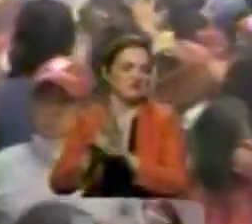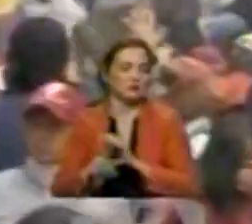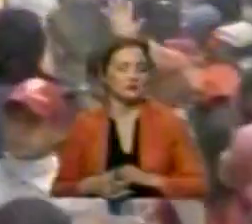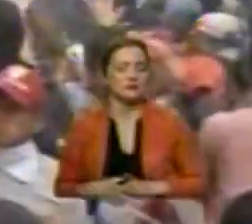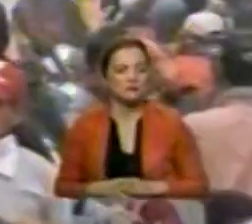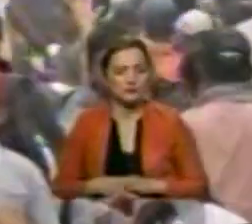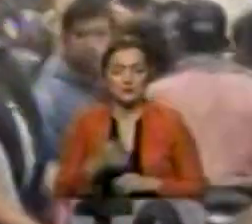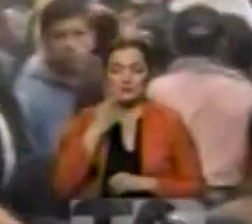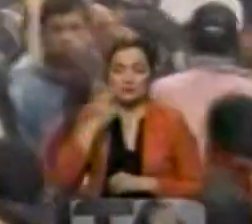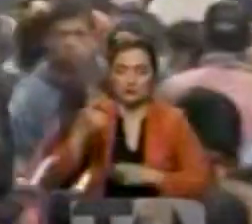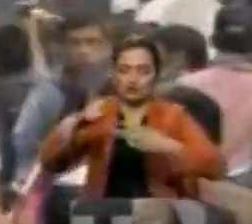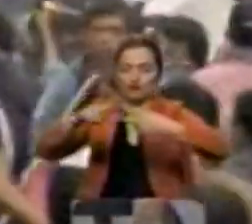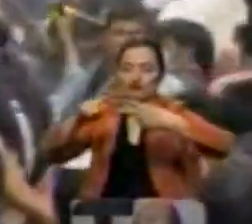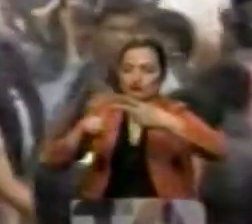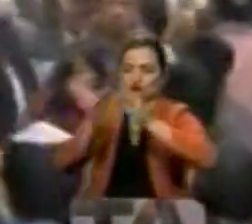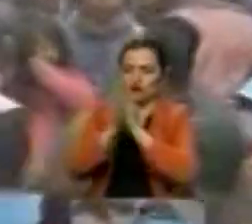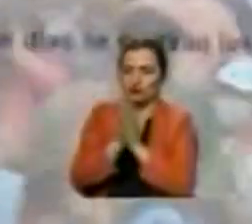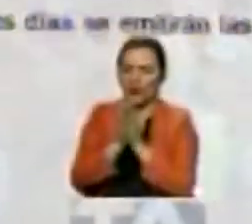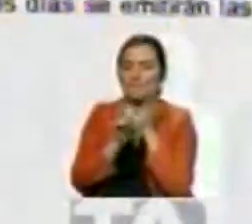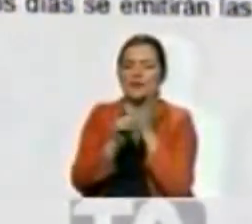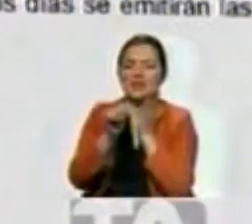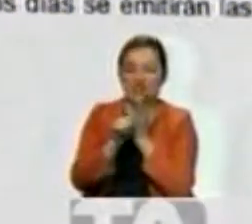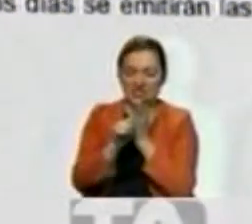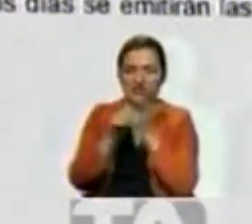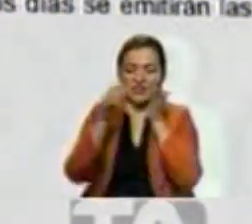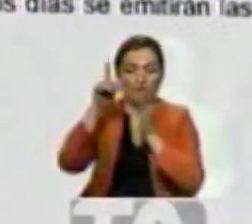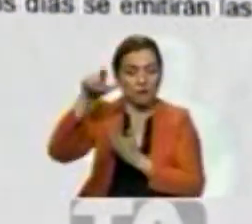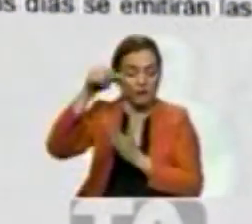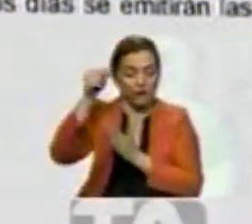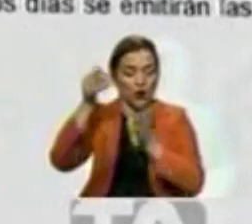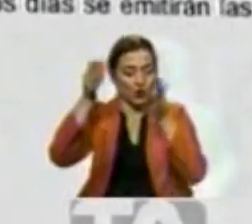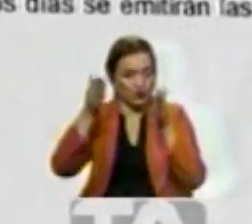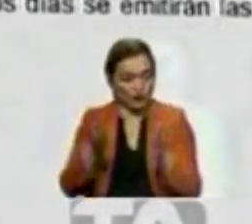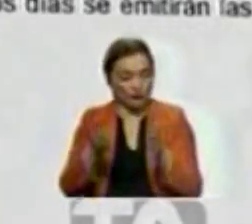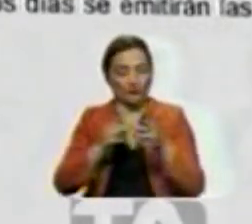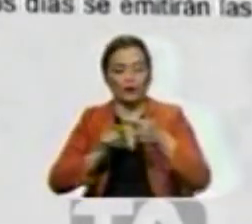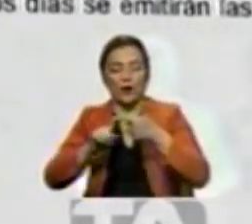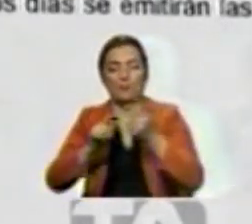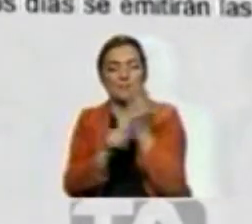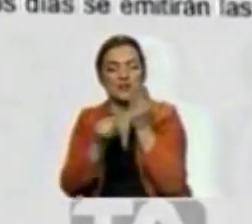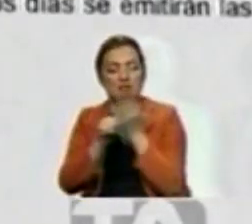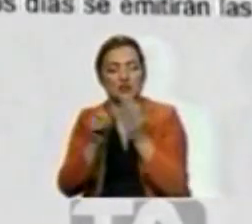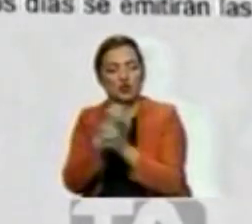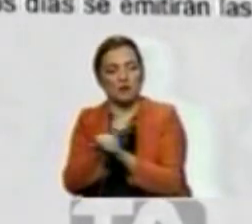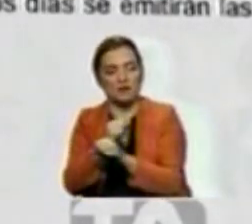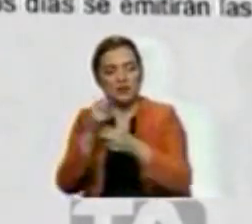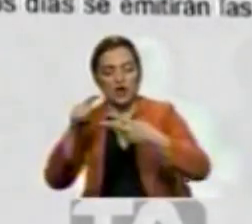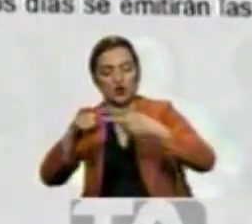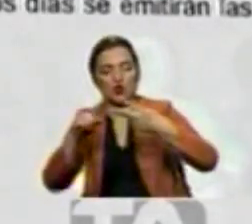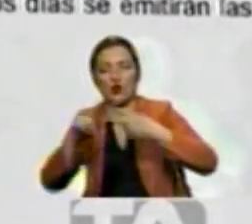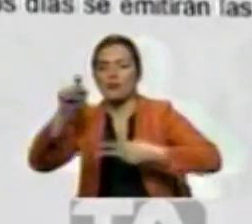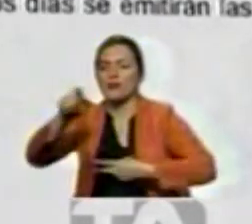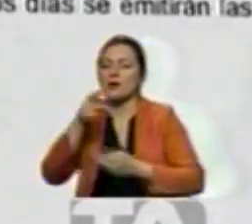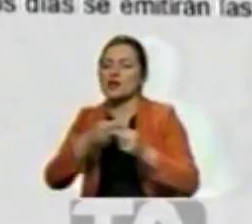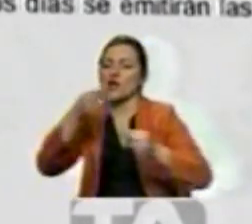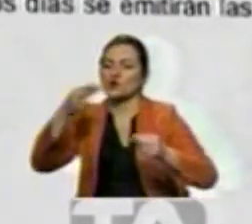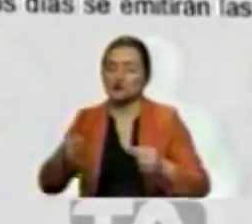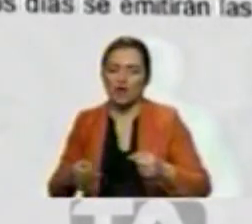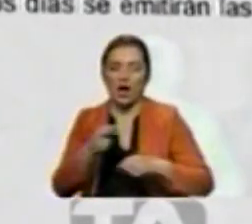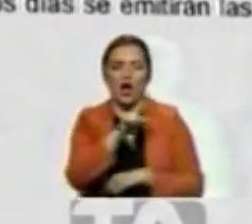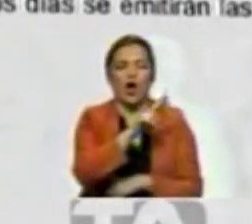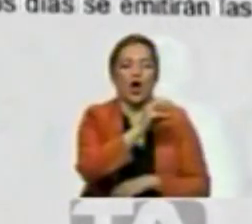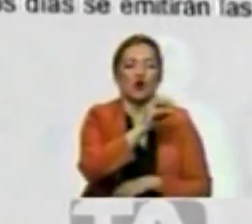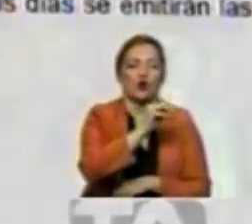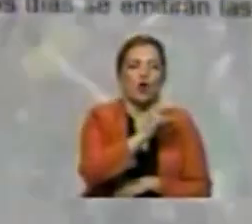E insisten en otro pedido. Nos mantenemos firmes a la exigencia de renuncia de los ministros María Paula Romo y